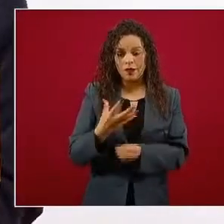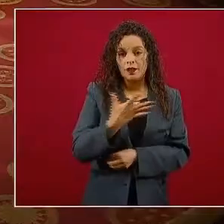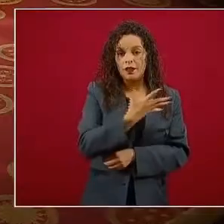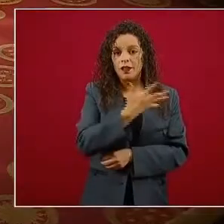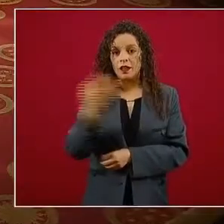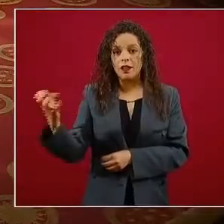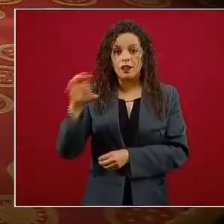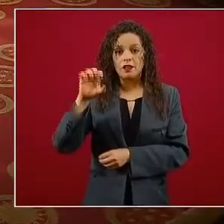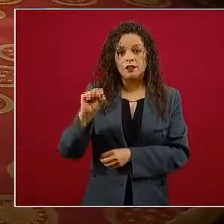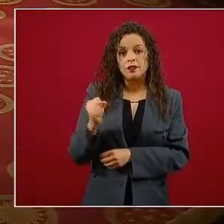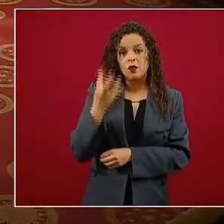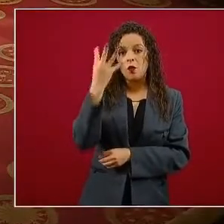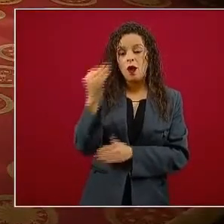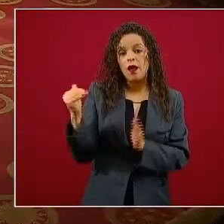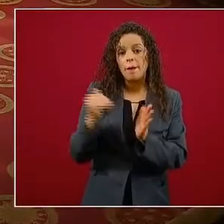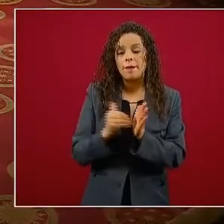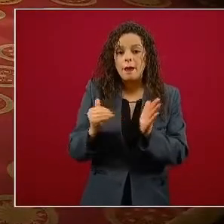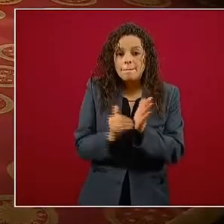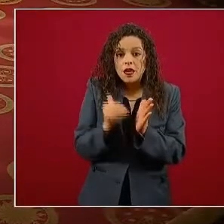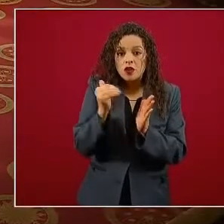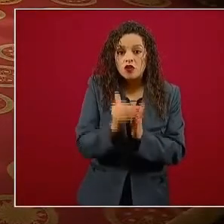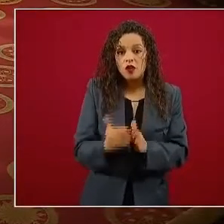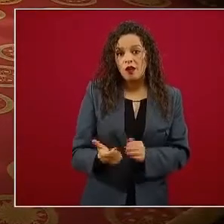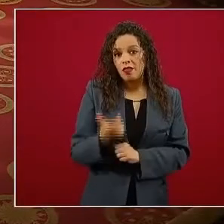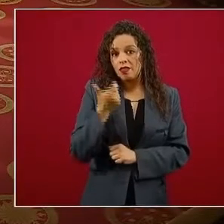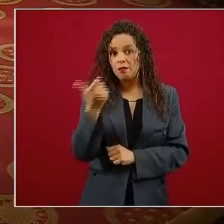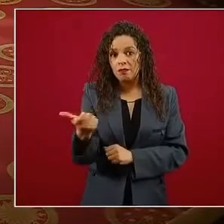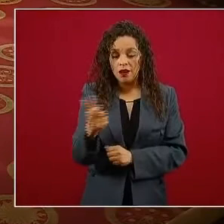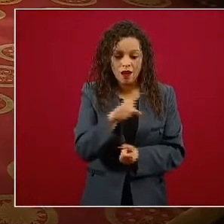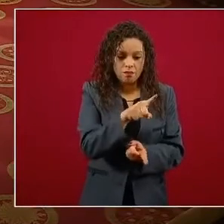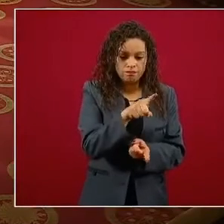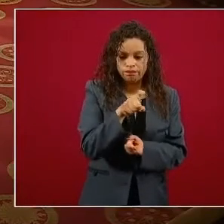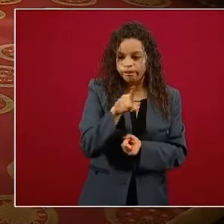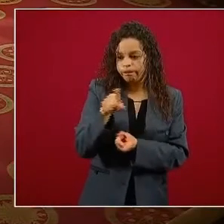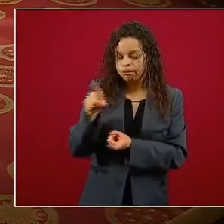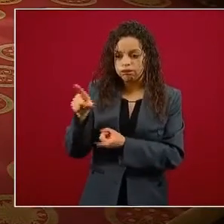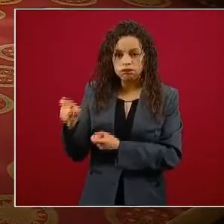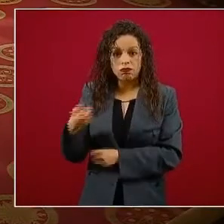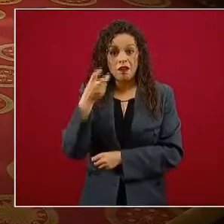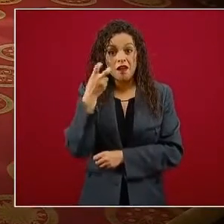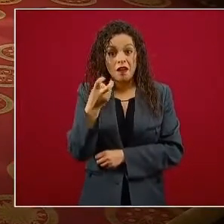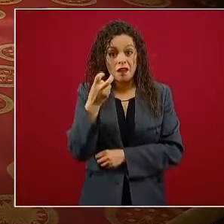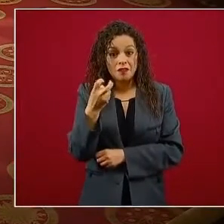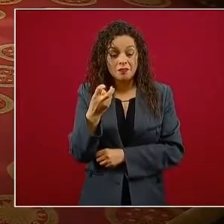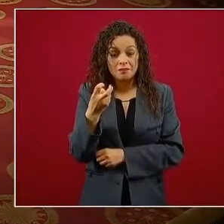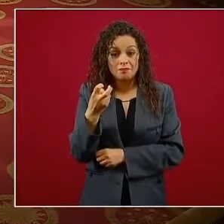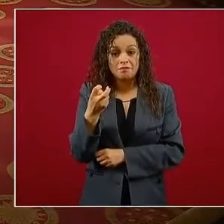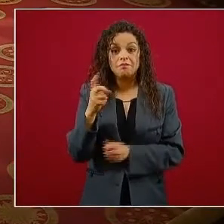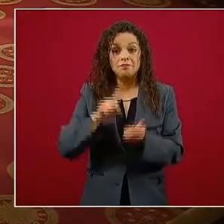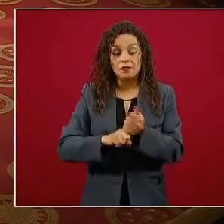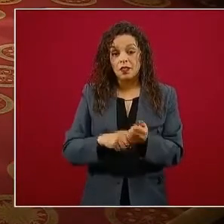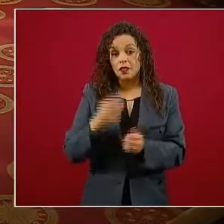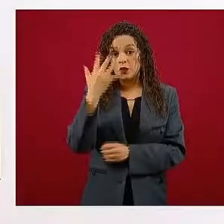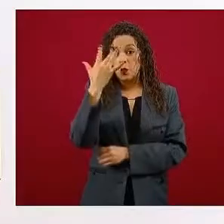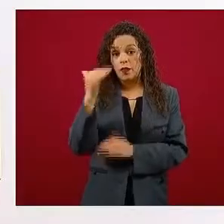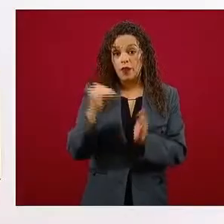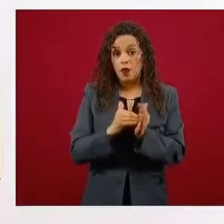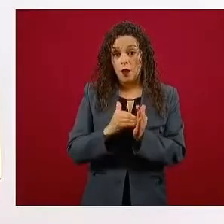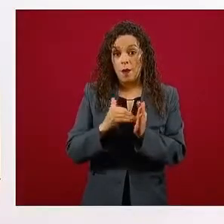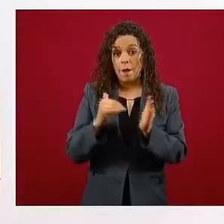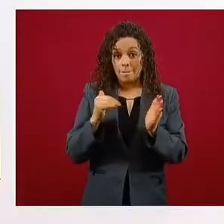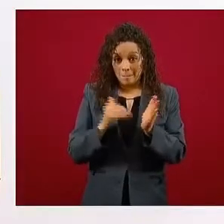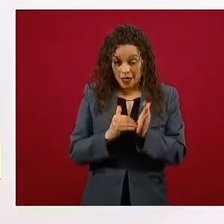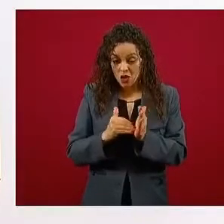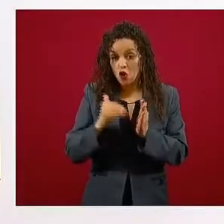564,000 millones de pesos, cifra superior en 59,000 millones con